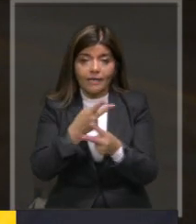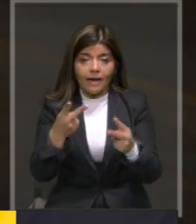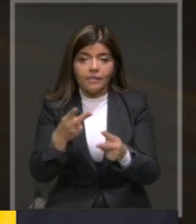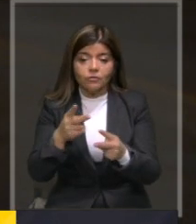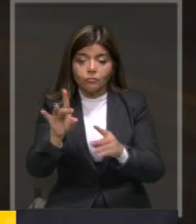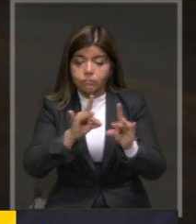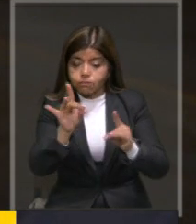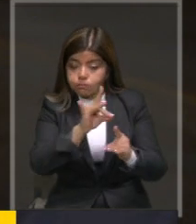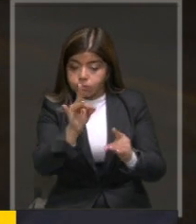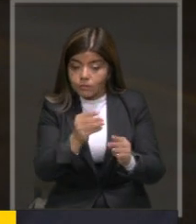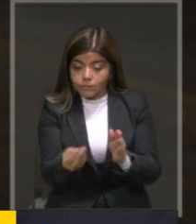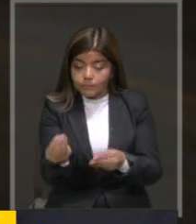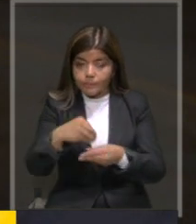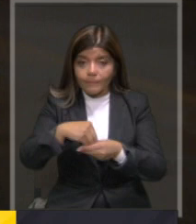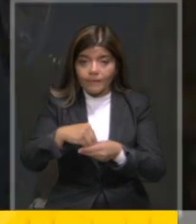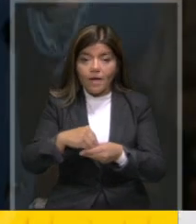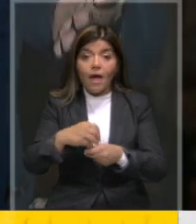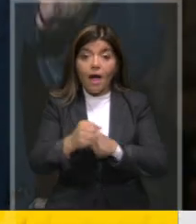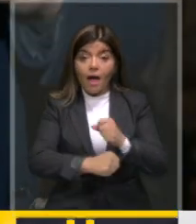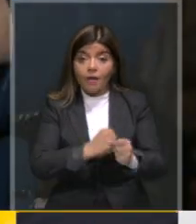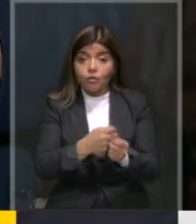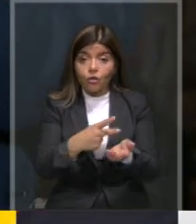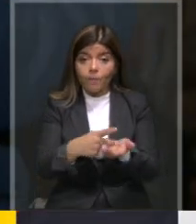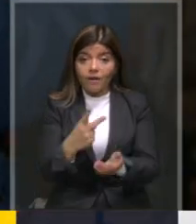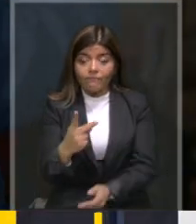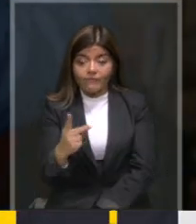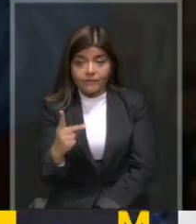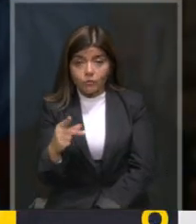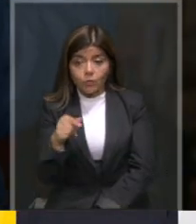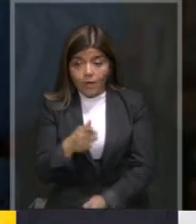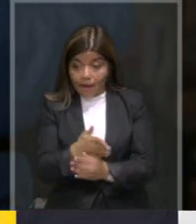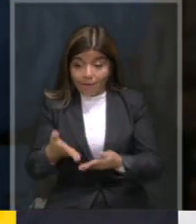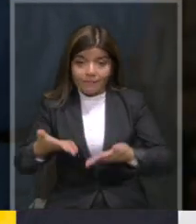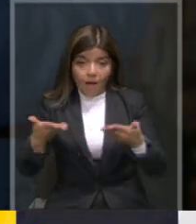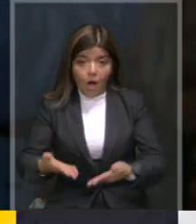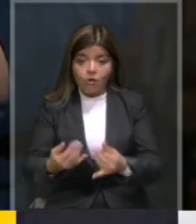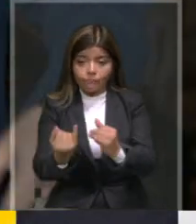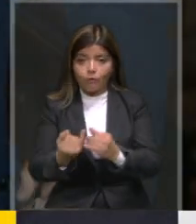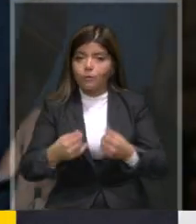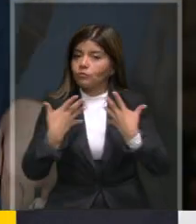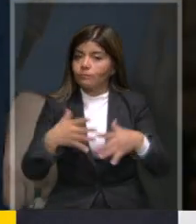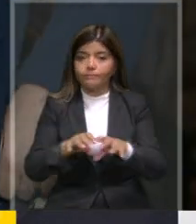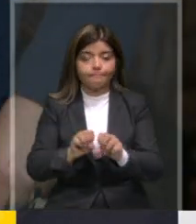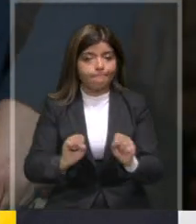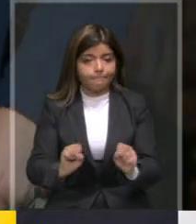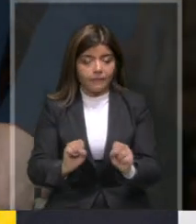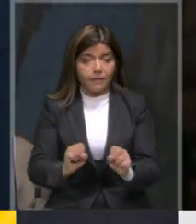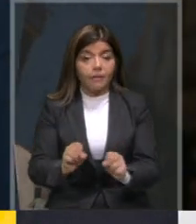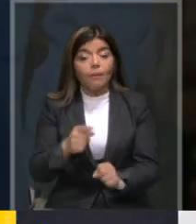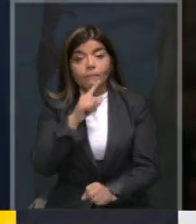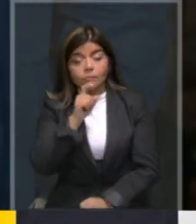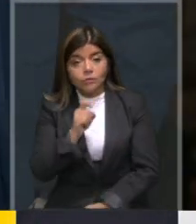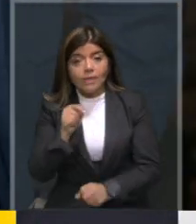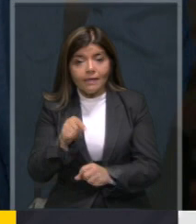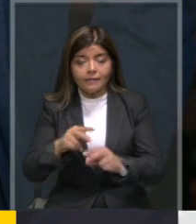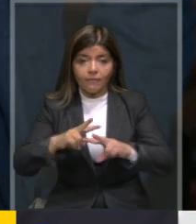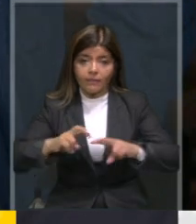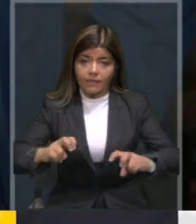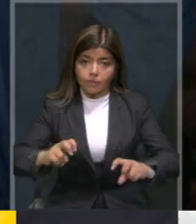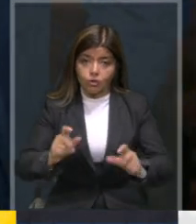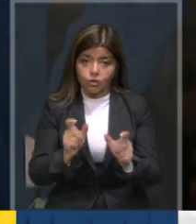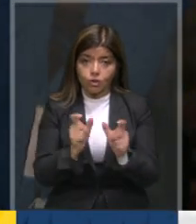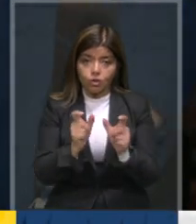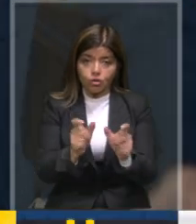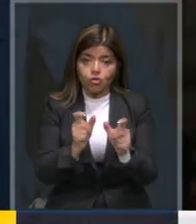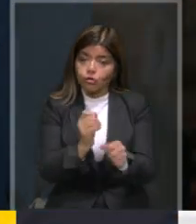investigación que duró desde el año 2021 hasta ahora cuando acaba de cerrarse ahora Alejandro esta investigación de contraloría